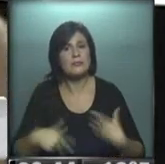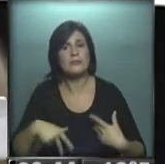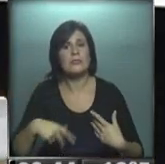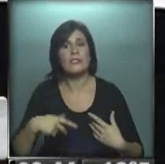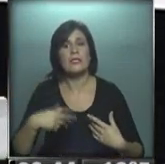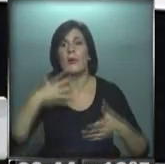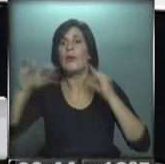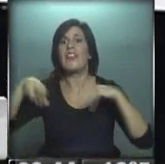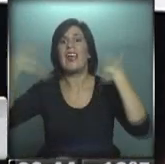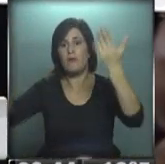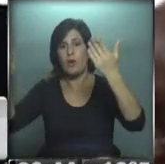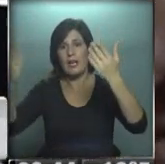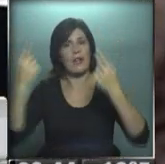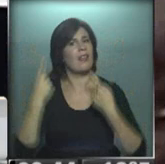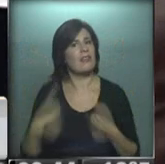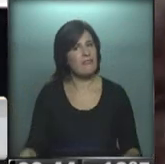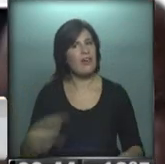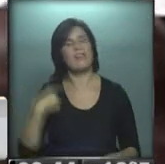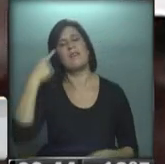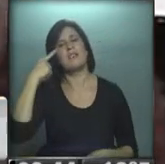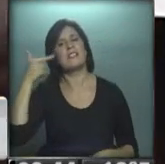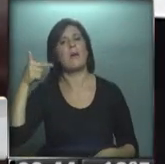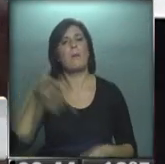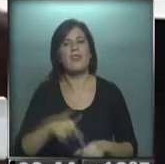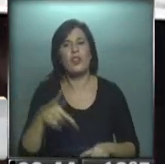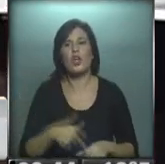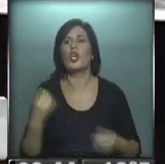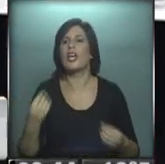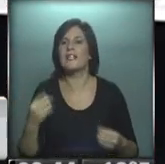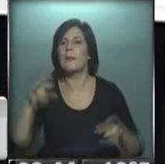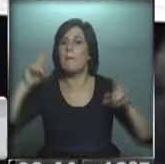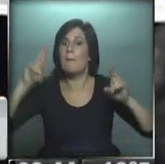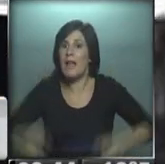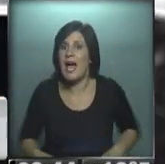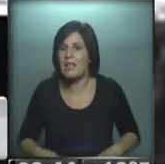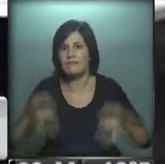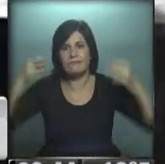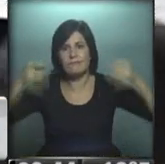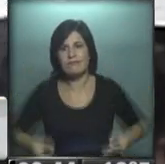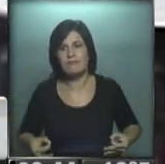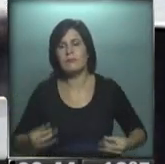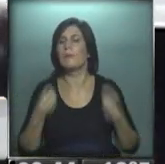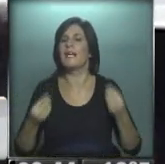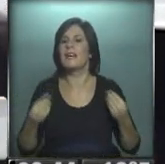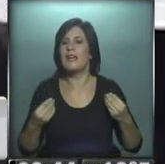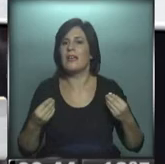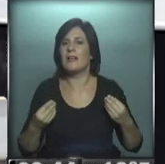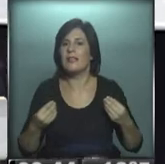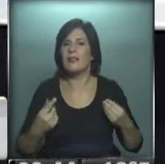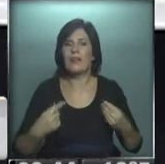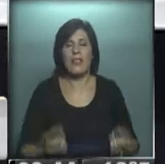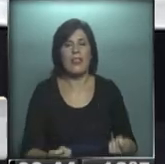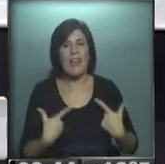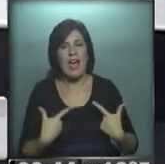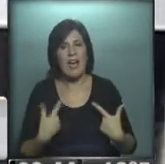y otra cosa distinta es pensar que ese recurso se convierte en estratégico porque se convierte en un resorte y un